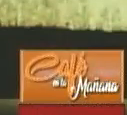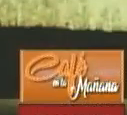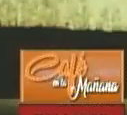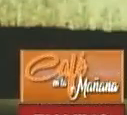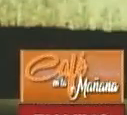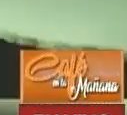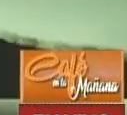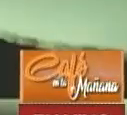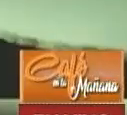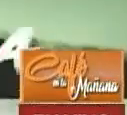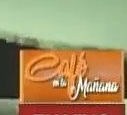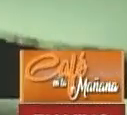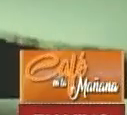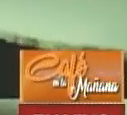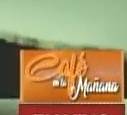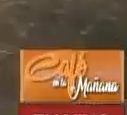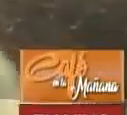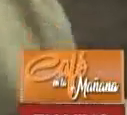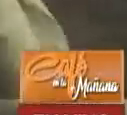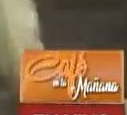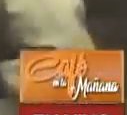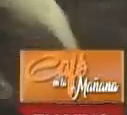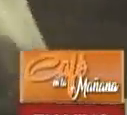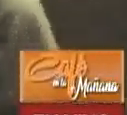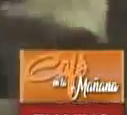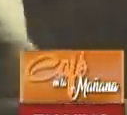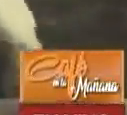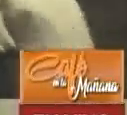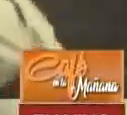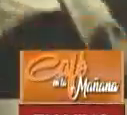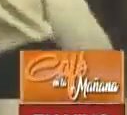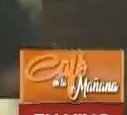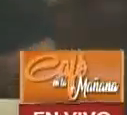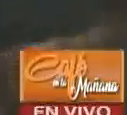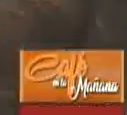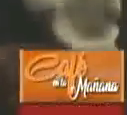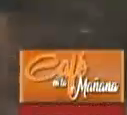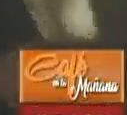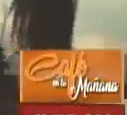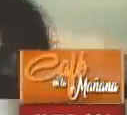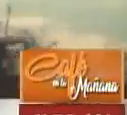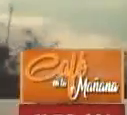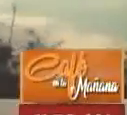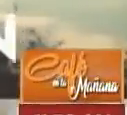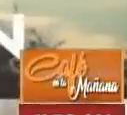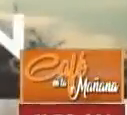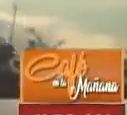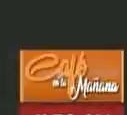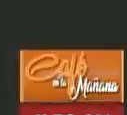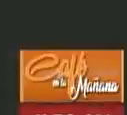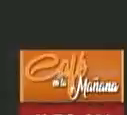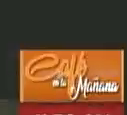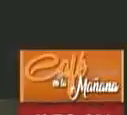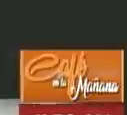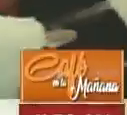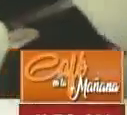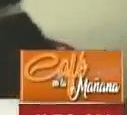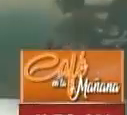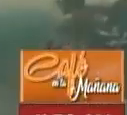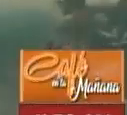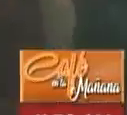Zamora Ezequiel Zamora nació aquí en Cuba Miranda lo que hoy es estado Miranda en 1817 su papá fue capitán de Bolívar